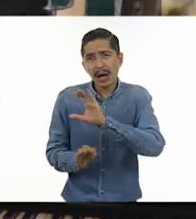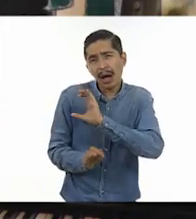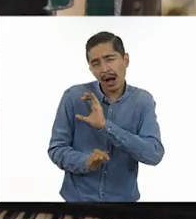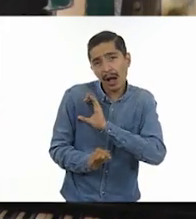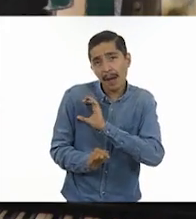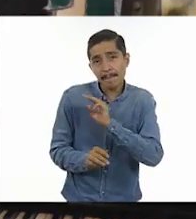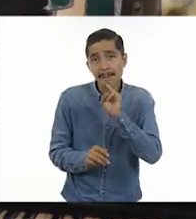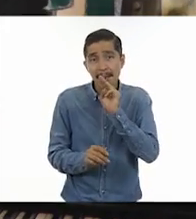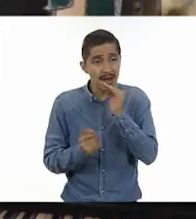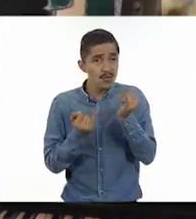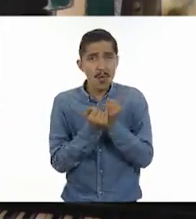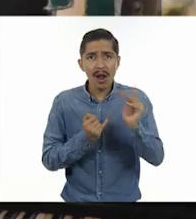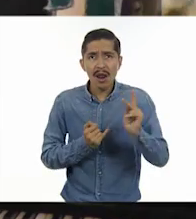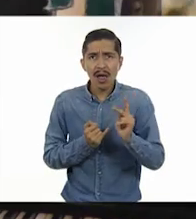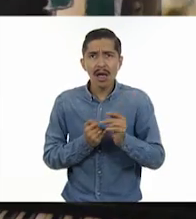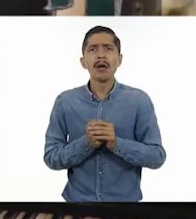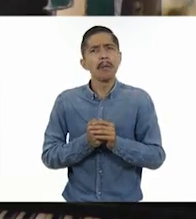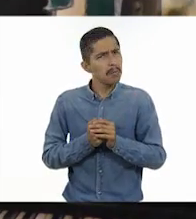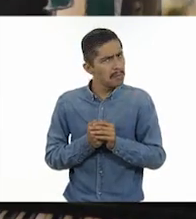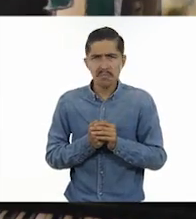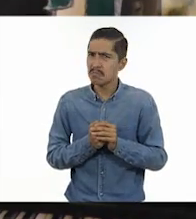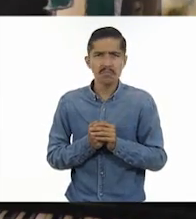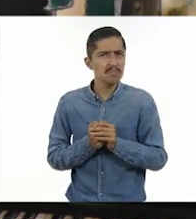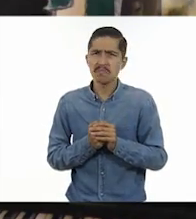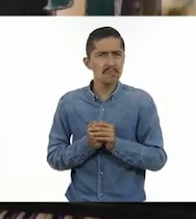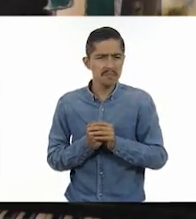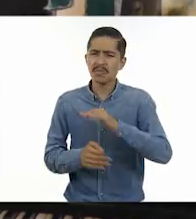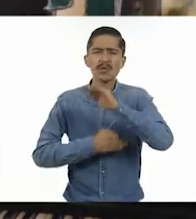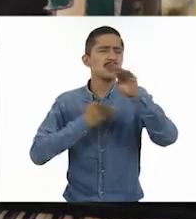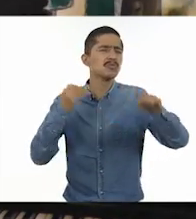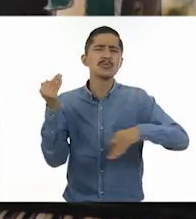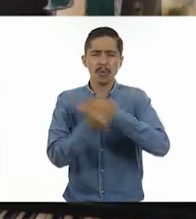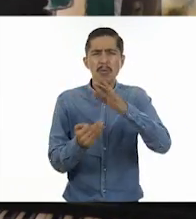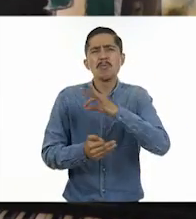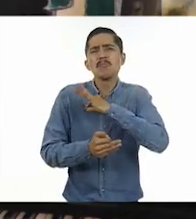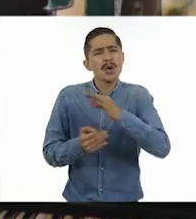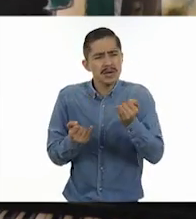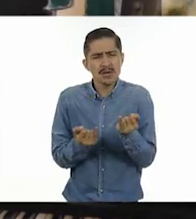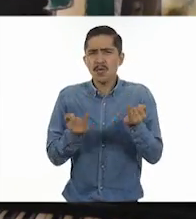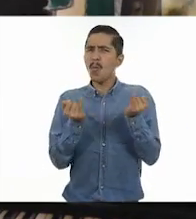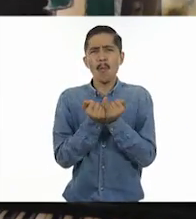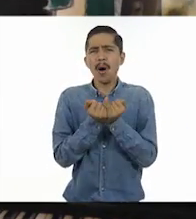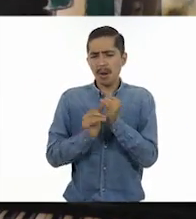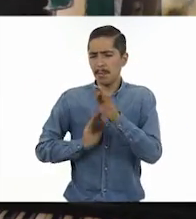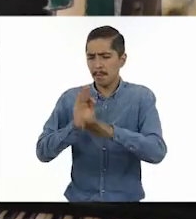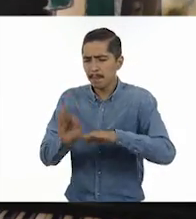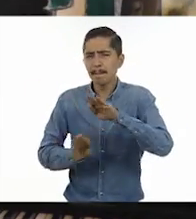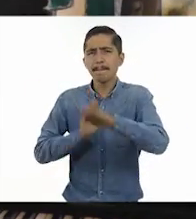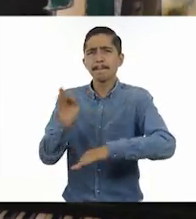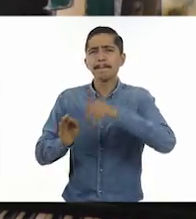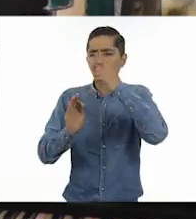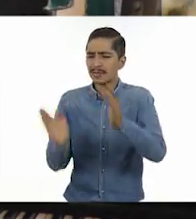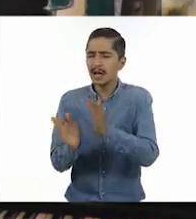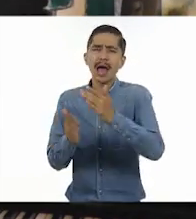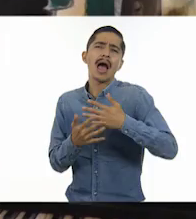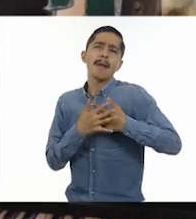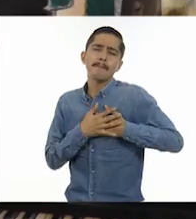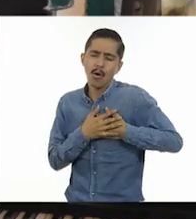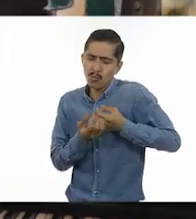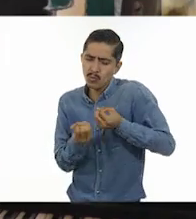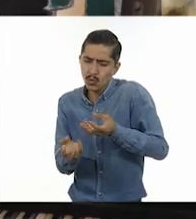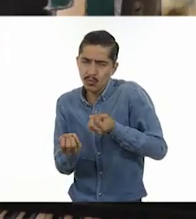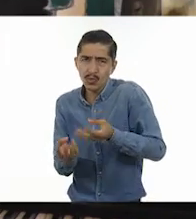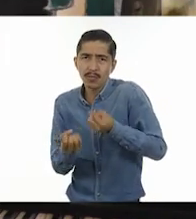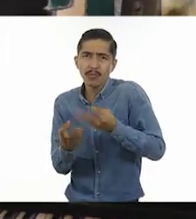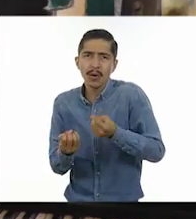una madre, pero no, en realidad todos estamos habilitados de la misma manera para proveer el mismo amor y la misma